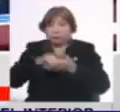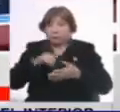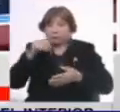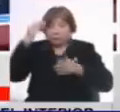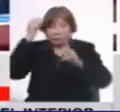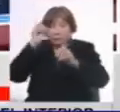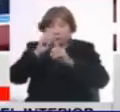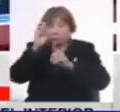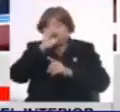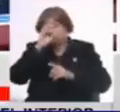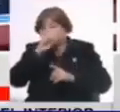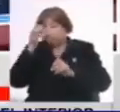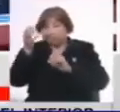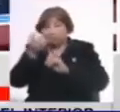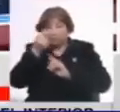los objetivos de búsqueda